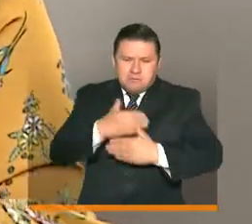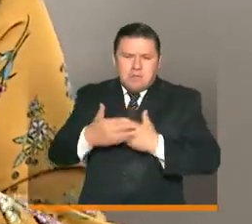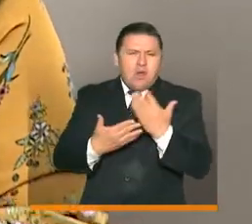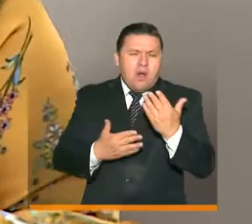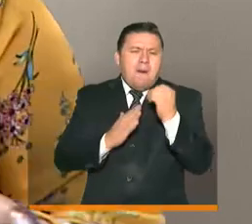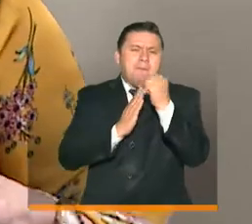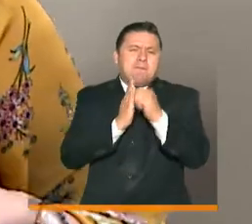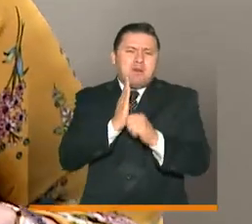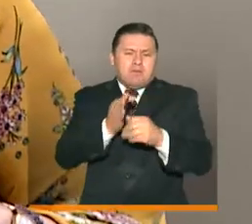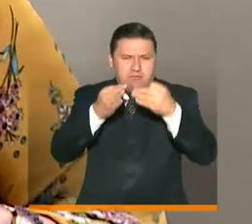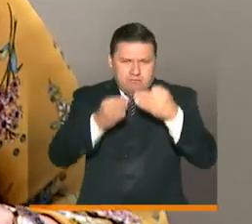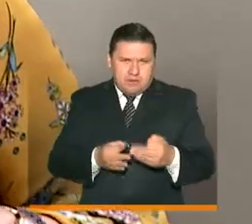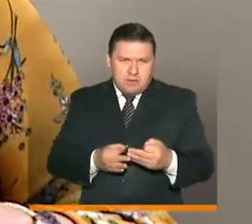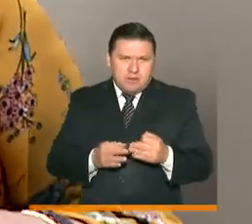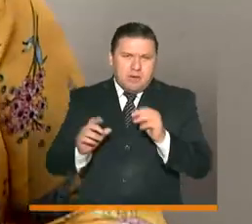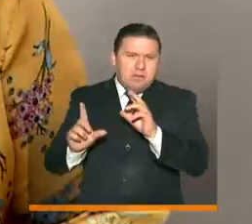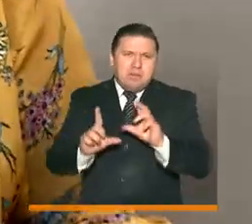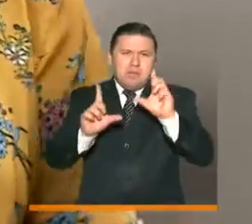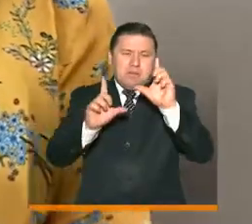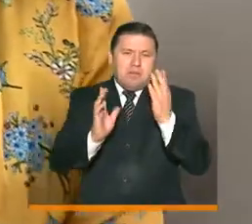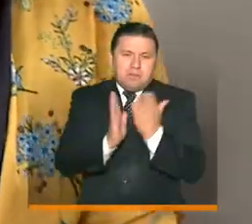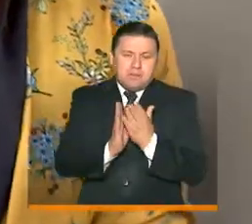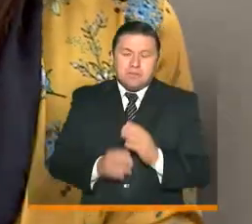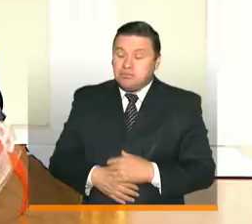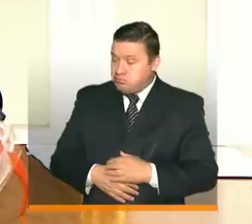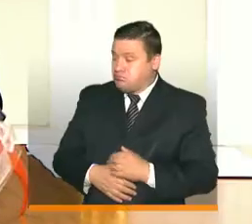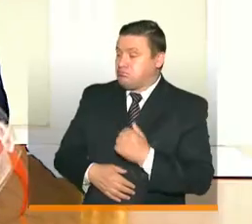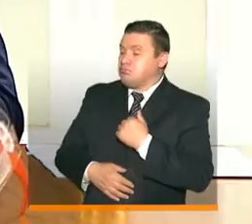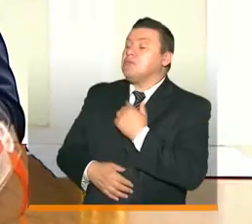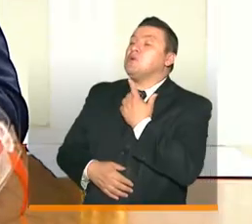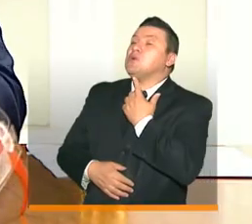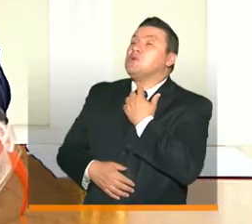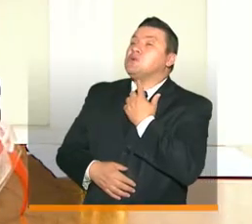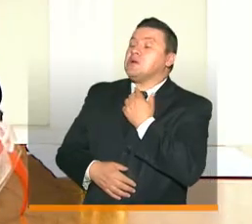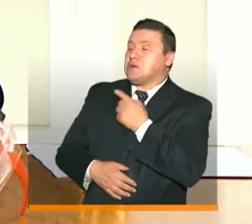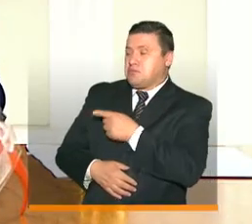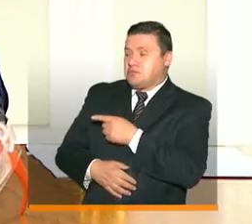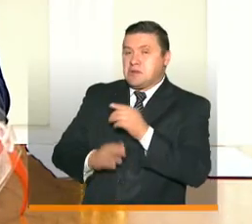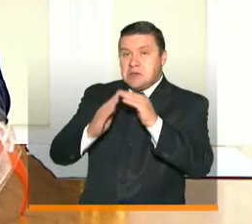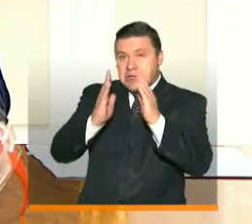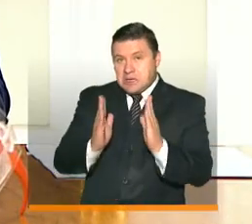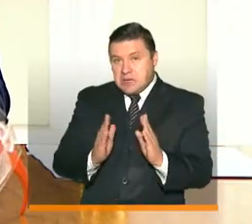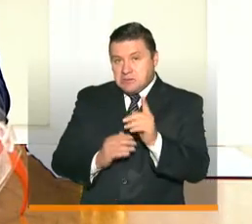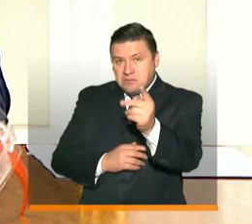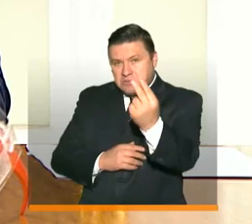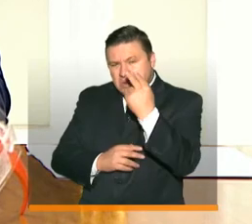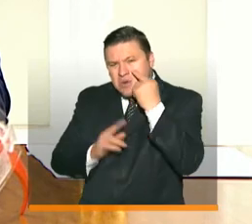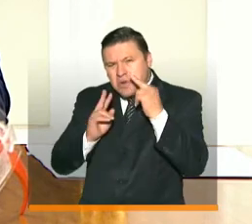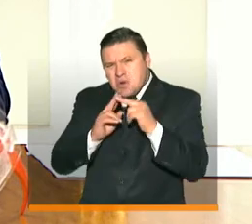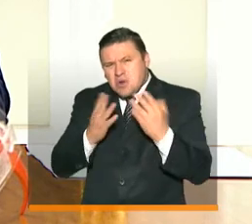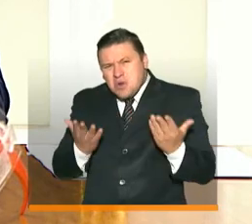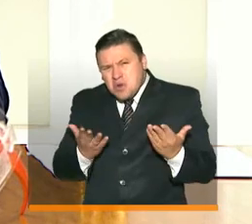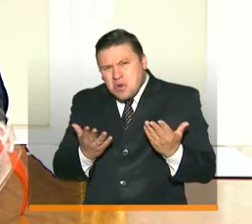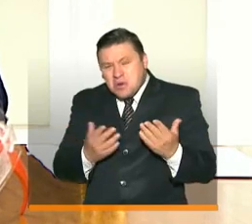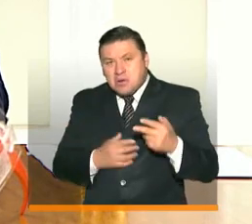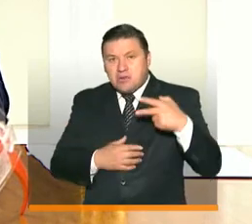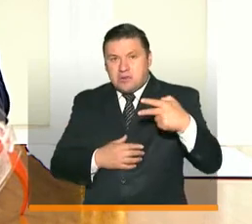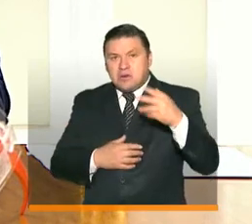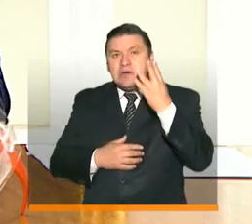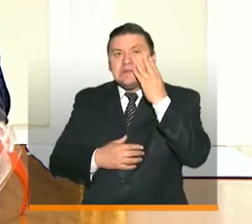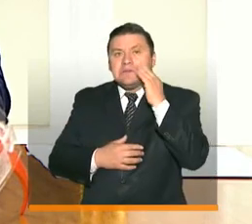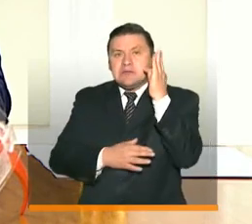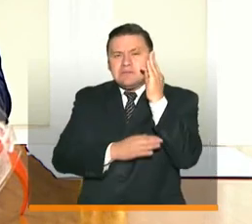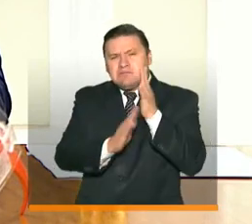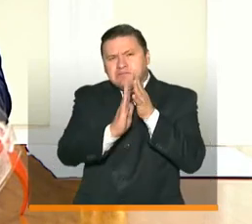los programas ya de formación posgradual. Y me gustaría también que todos ustedes en sus casas conocieran estos dos